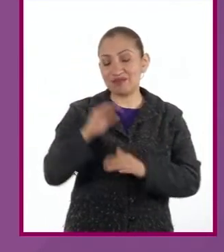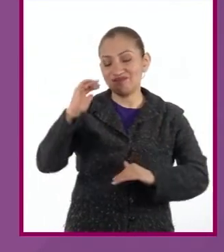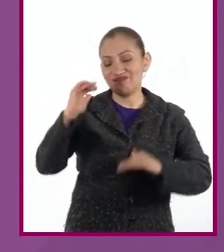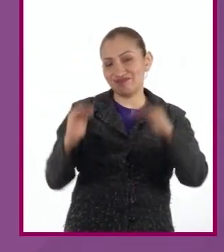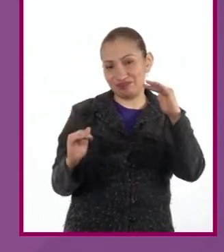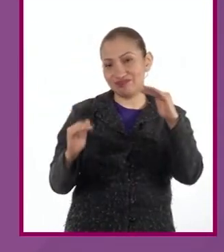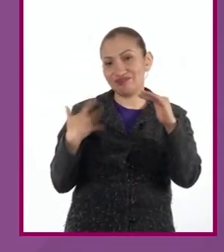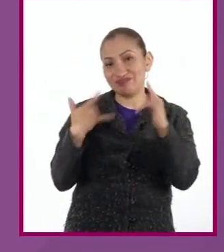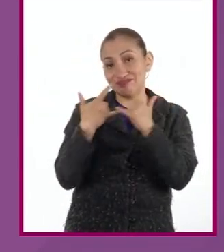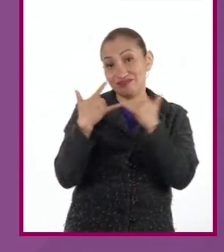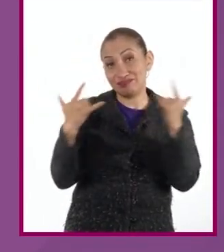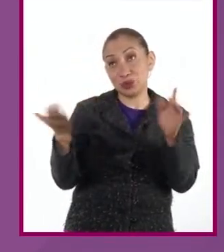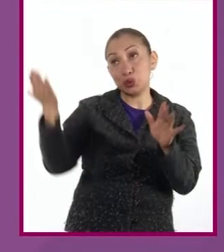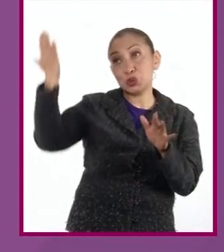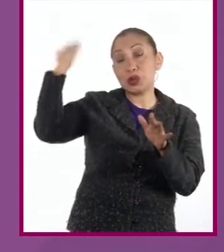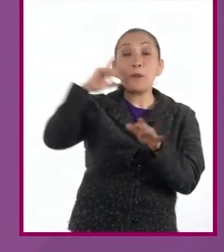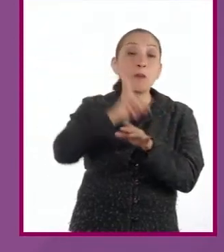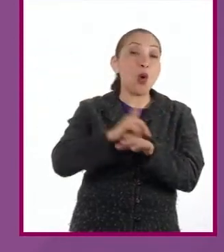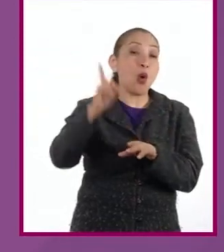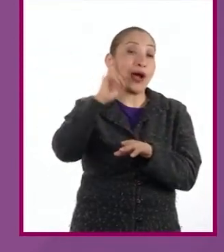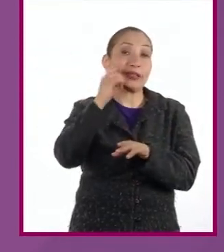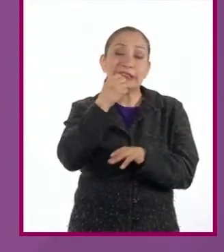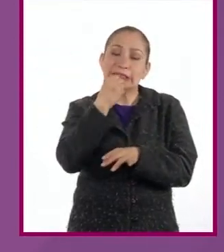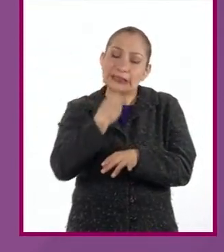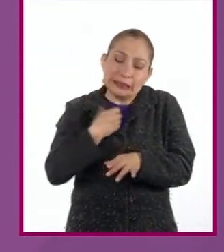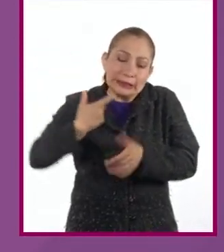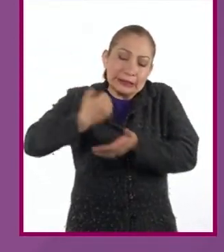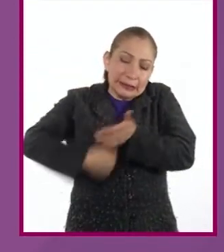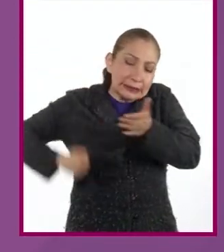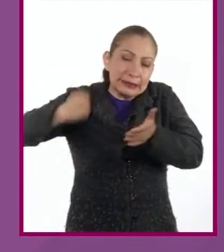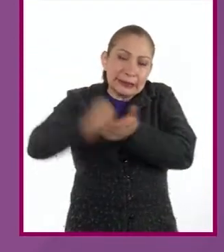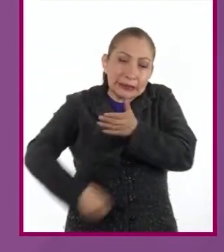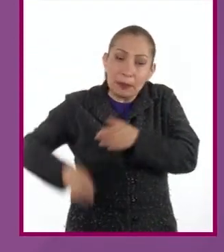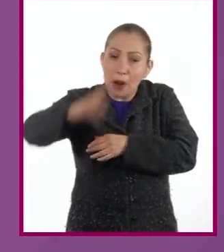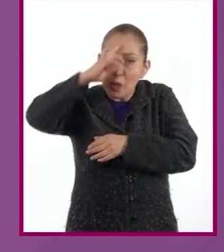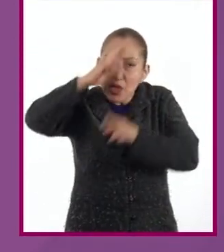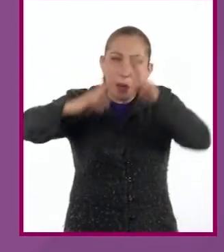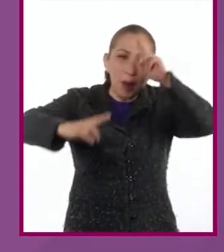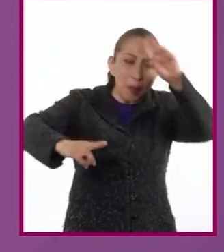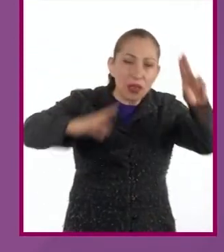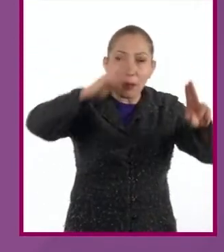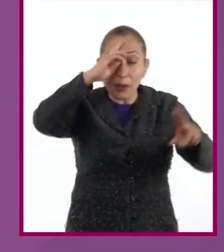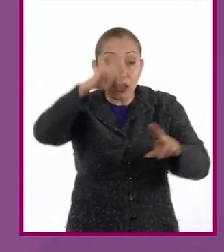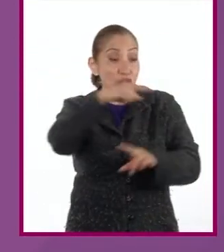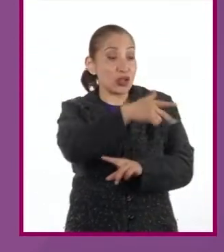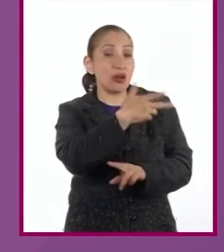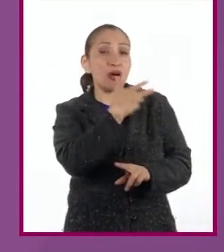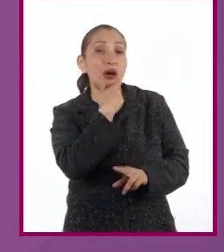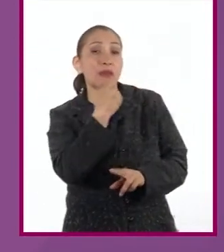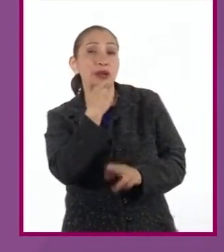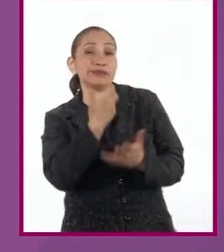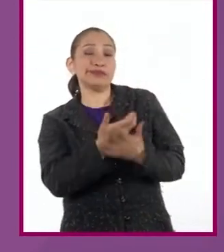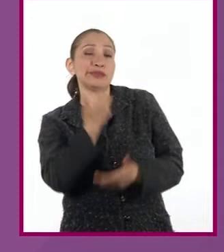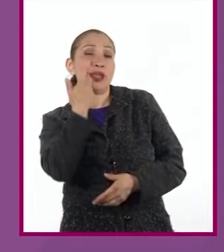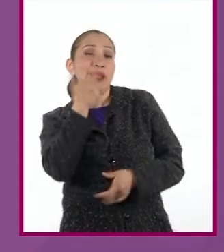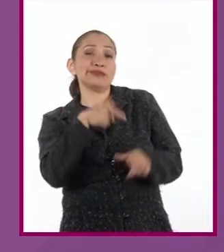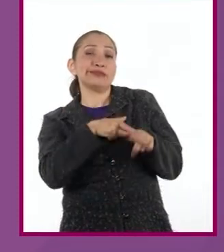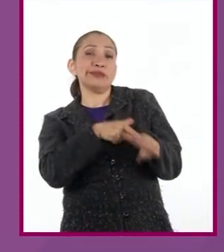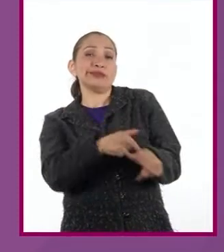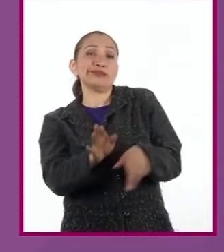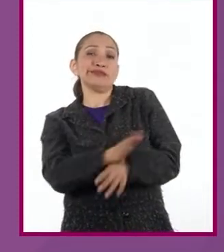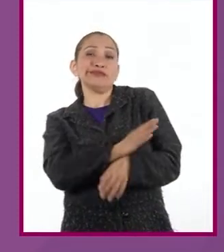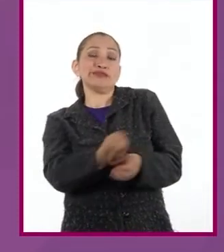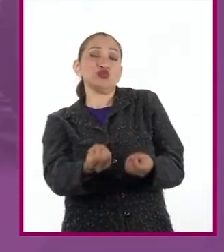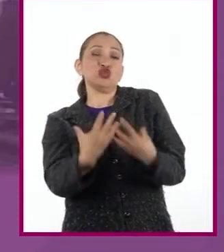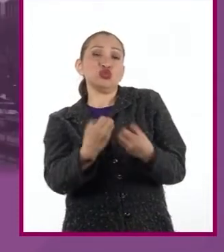desigualdad. Históricamente, la mujer ha tenido que luchar ante una serie de prohibiciones, en tanto que el hombre pretende mantener sus